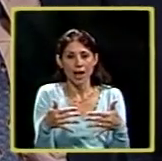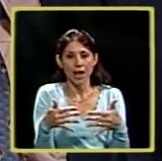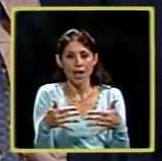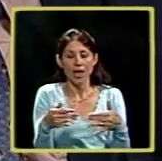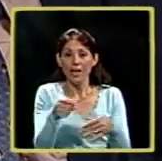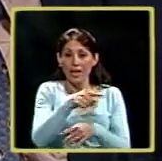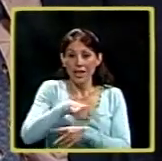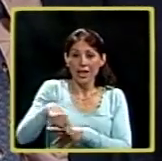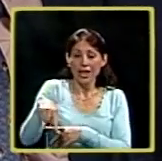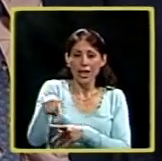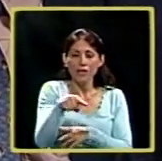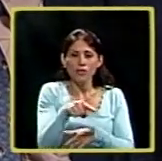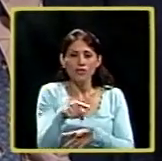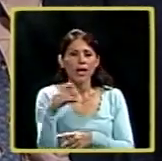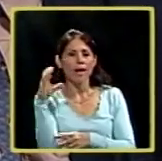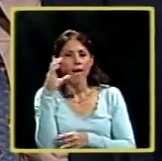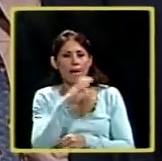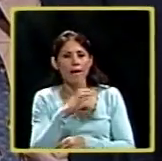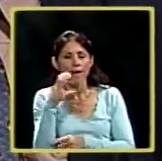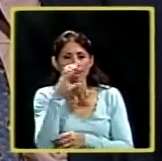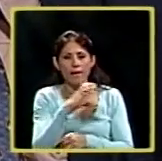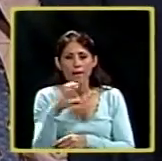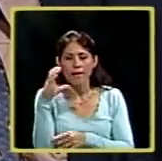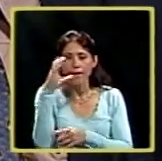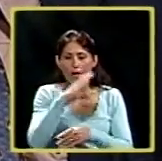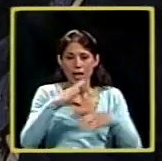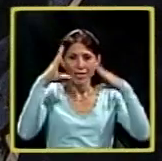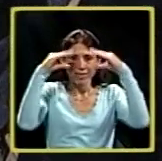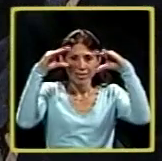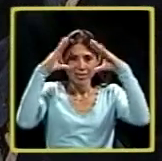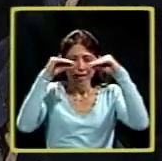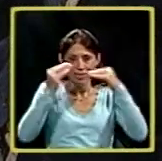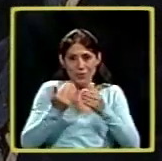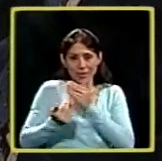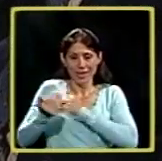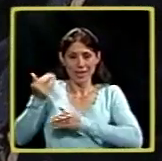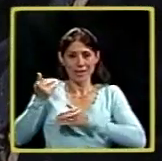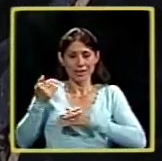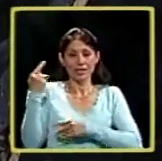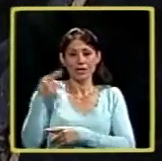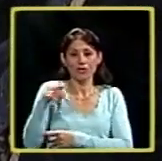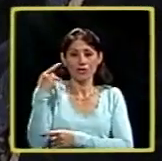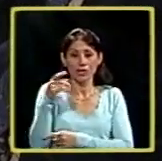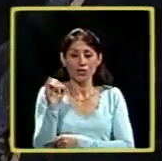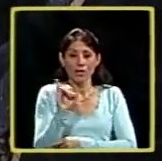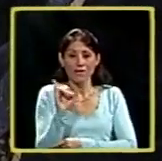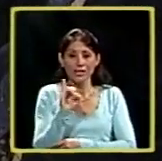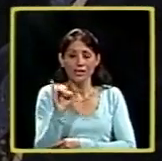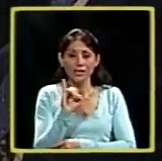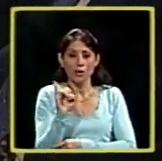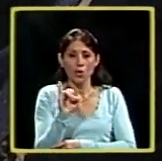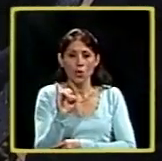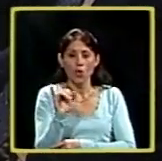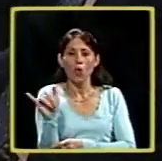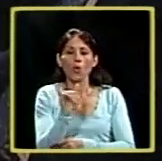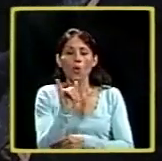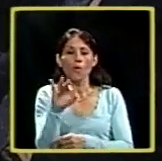desenterraron de los archivos el dato del riesgo de infección como gran amenaza para los